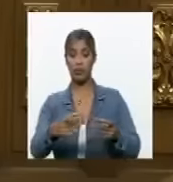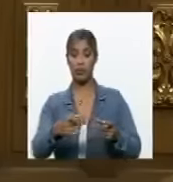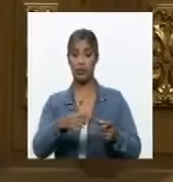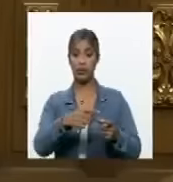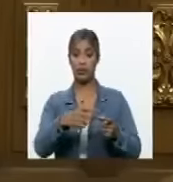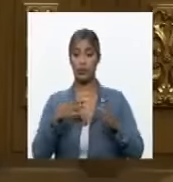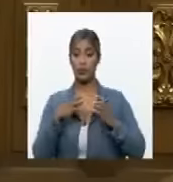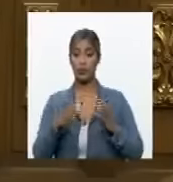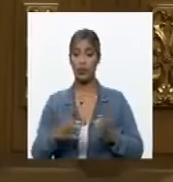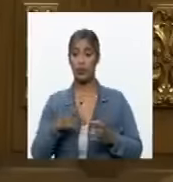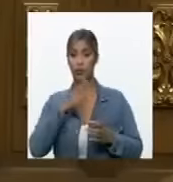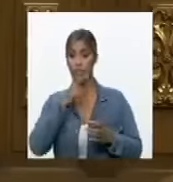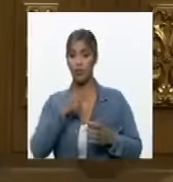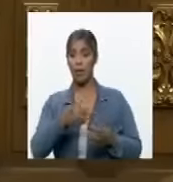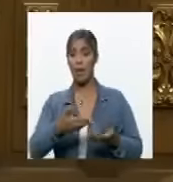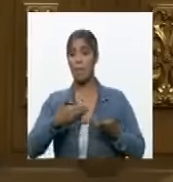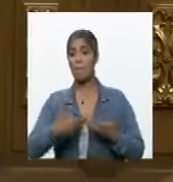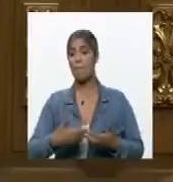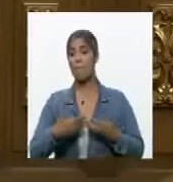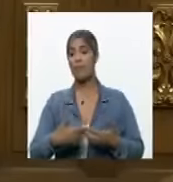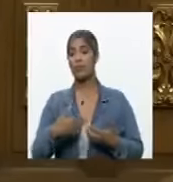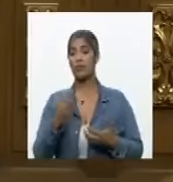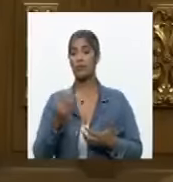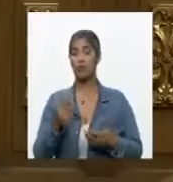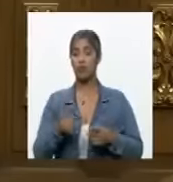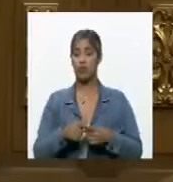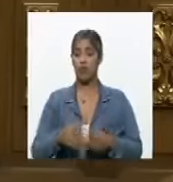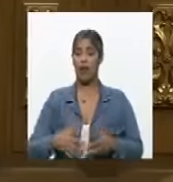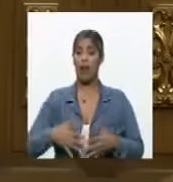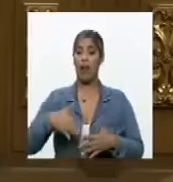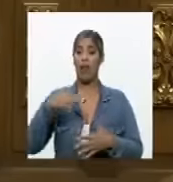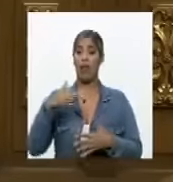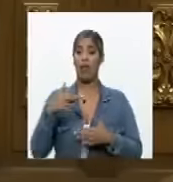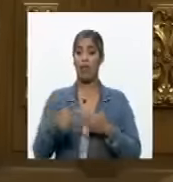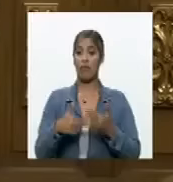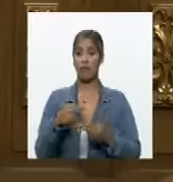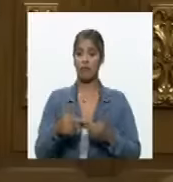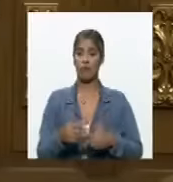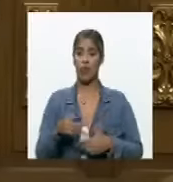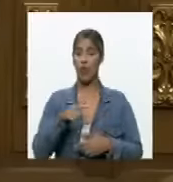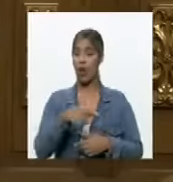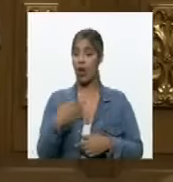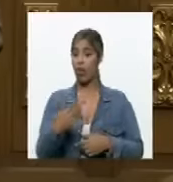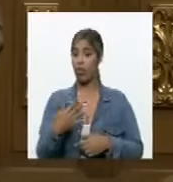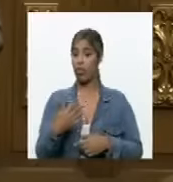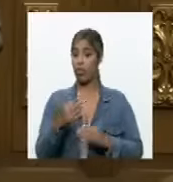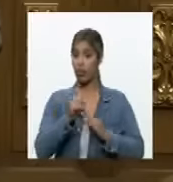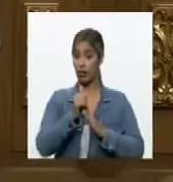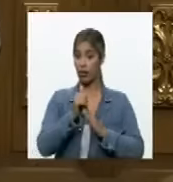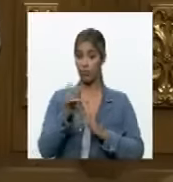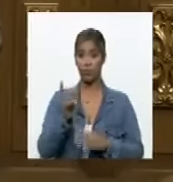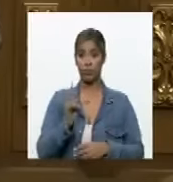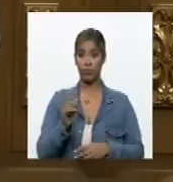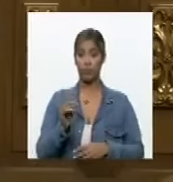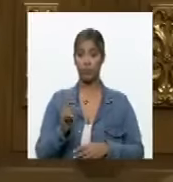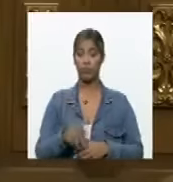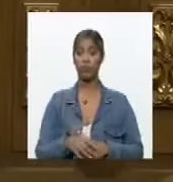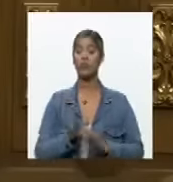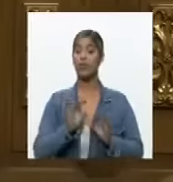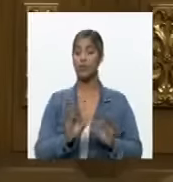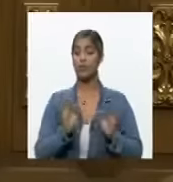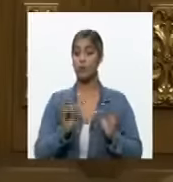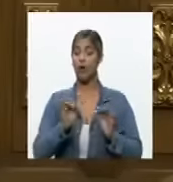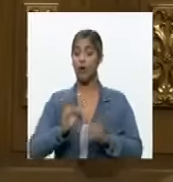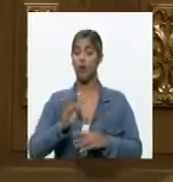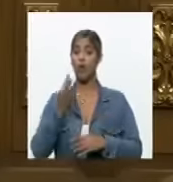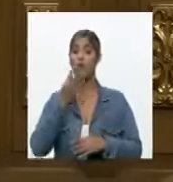Además, pesaba mucho por su grandeza revolucionaria. No era cualquier dirigente. Había sido